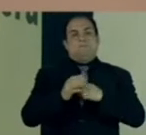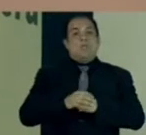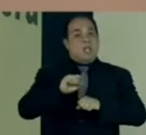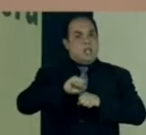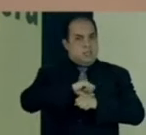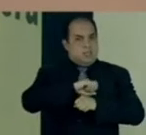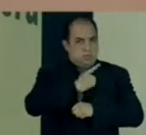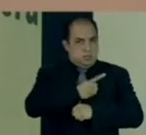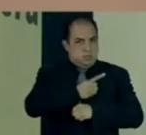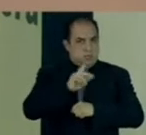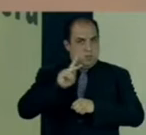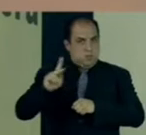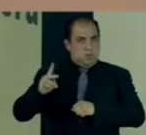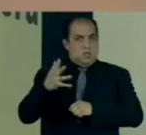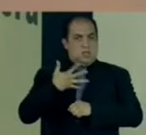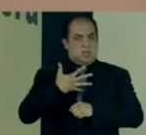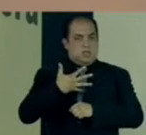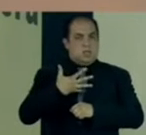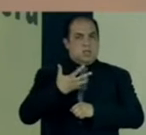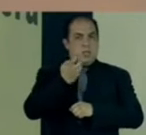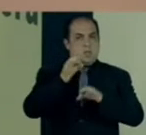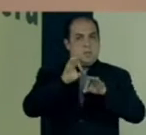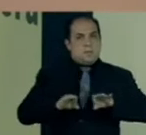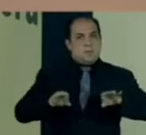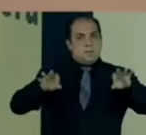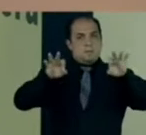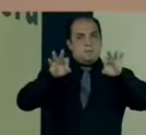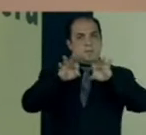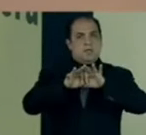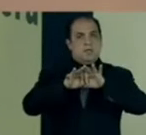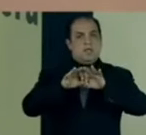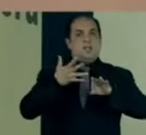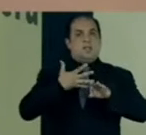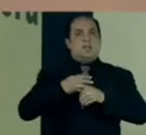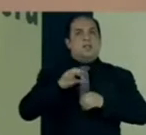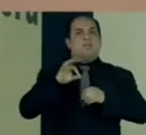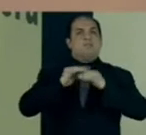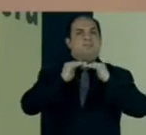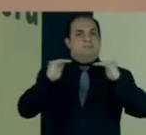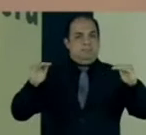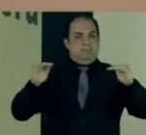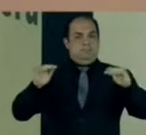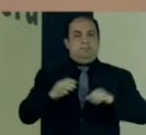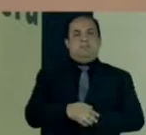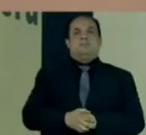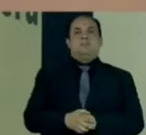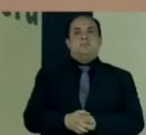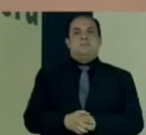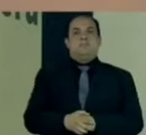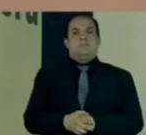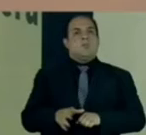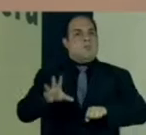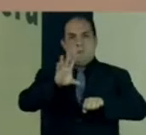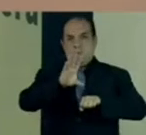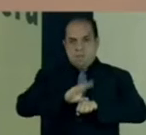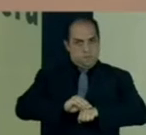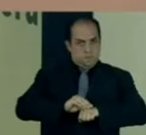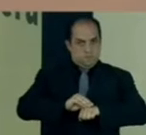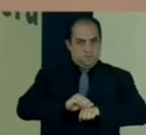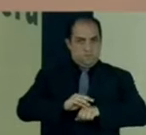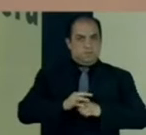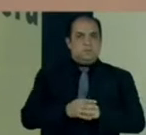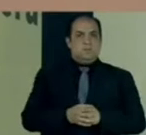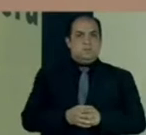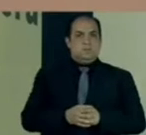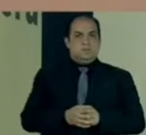pública lo que tiene es su condición esencial de ser democrática, de no permitir